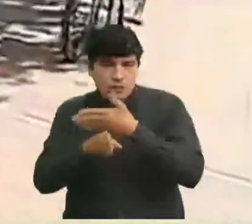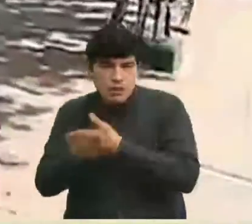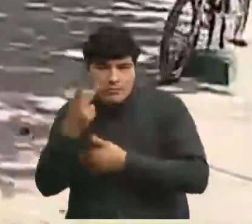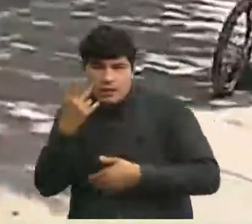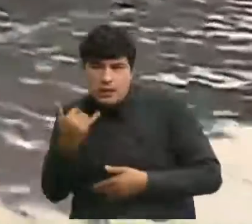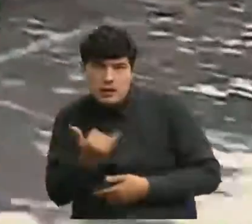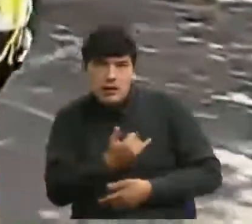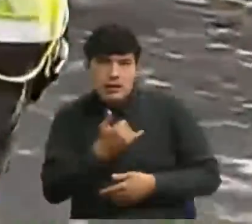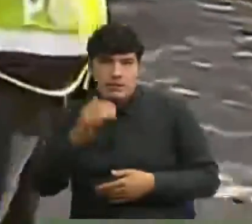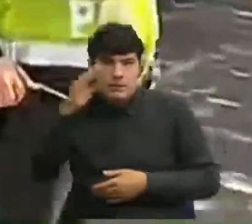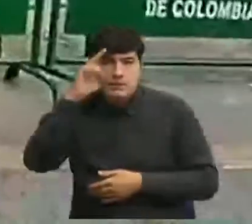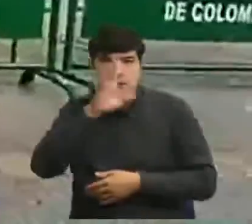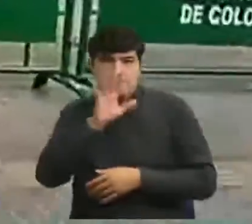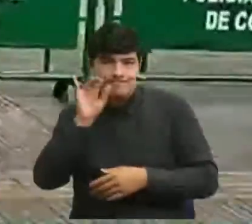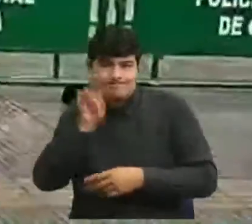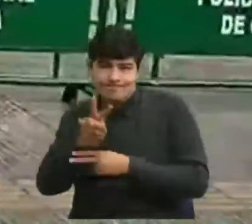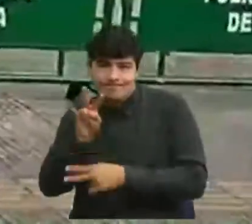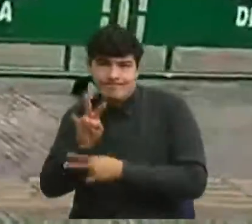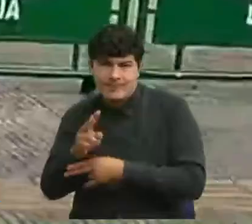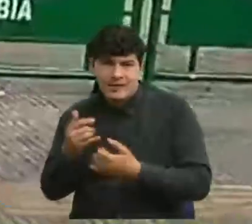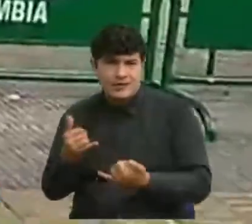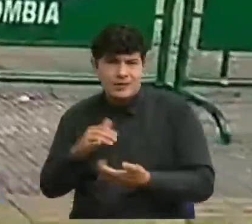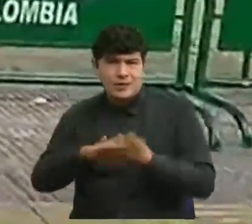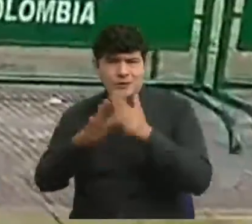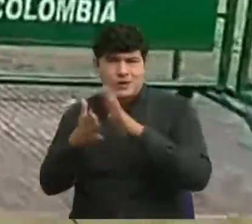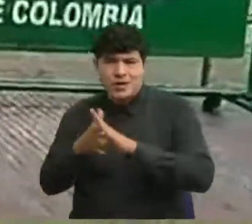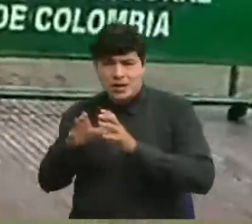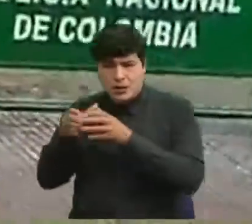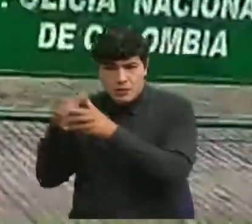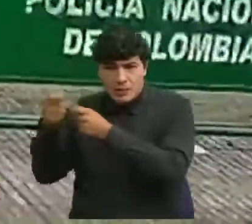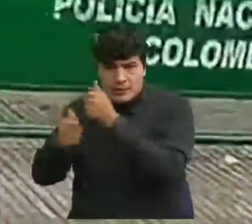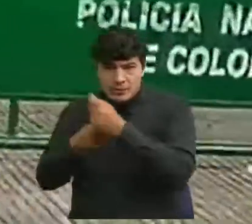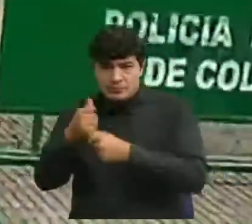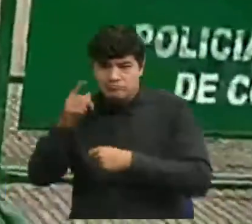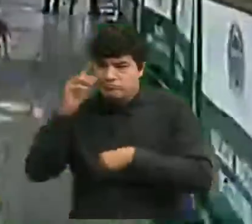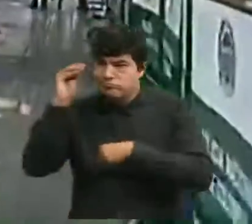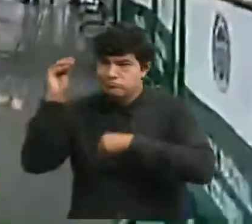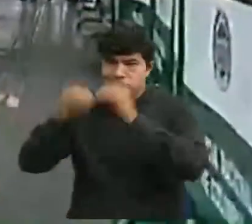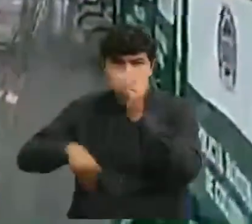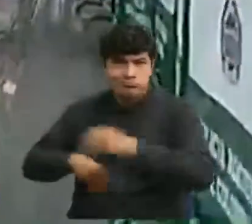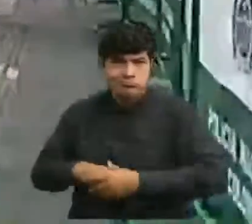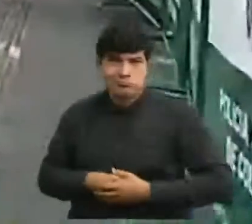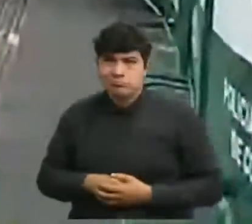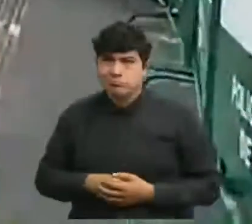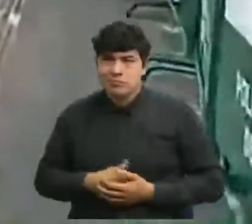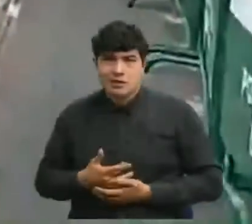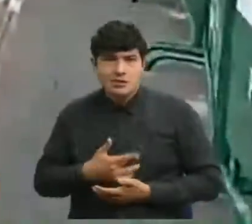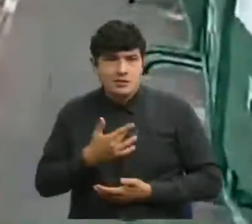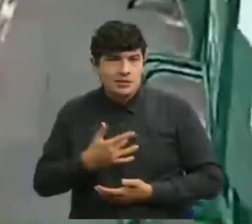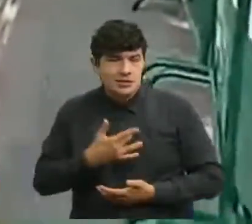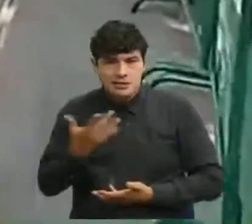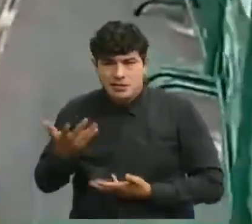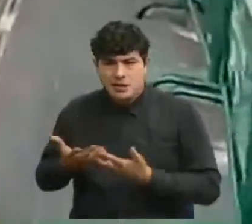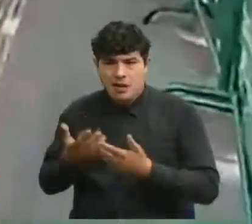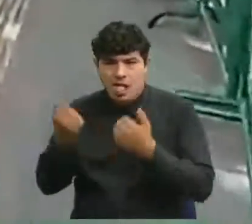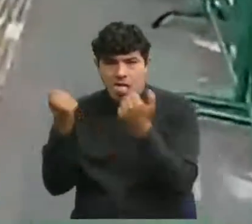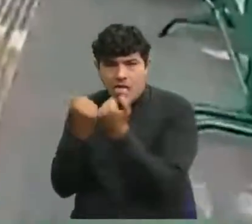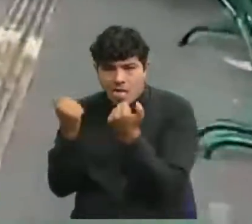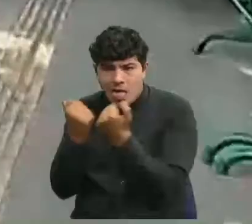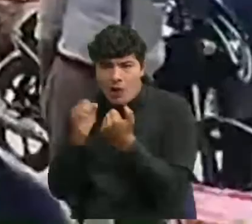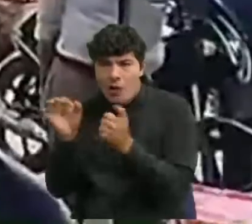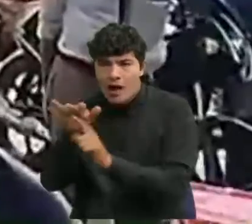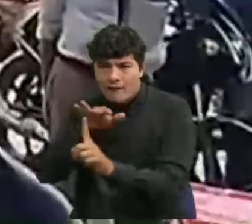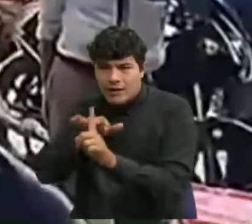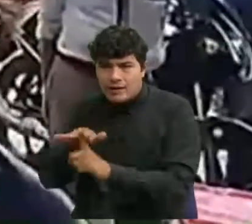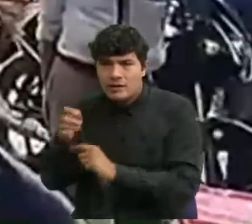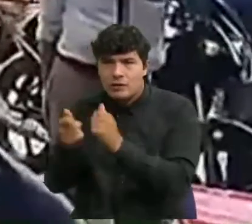de las autoridades locales, lo que ha generado reacciones ante este cierre que ponen aprietos la movilidad y la economía.